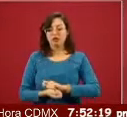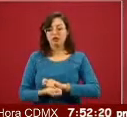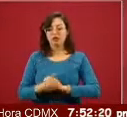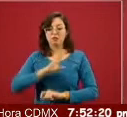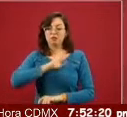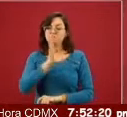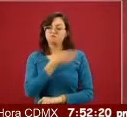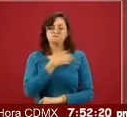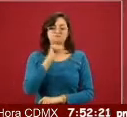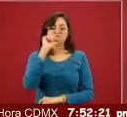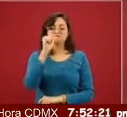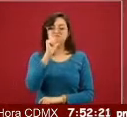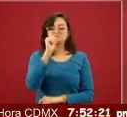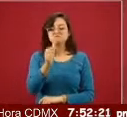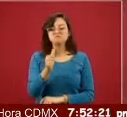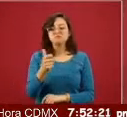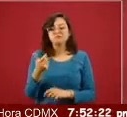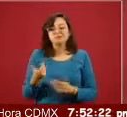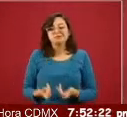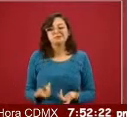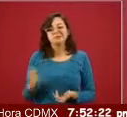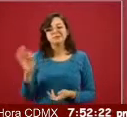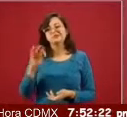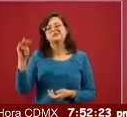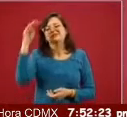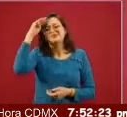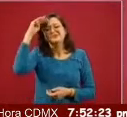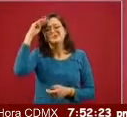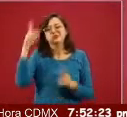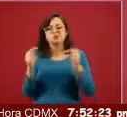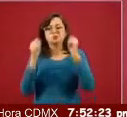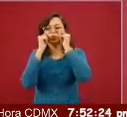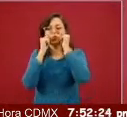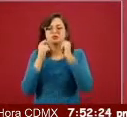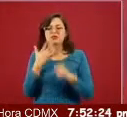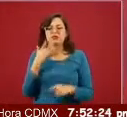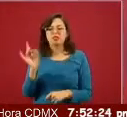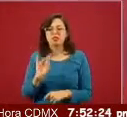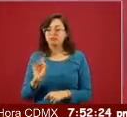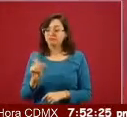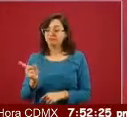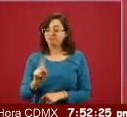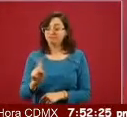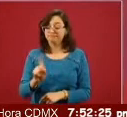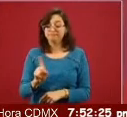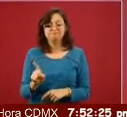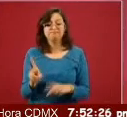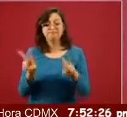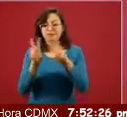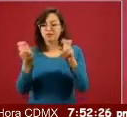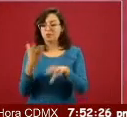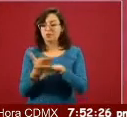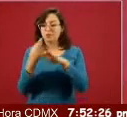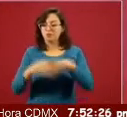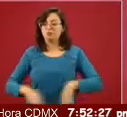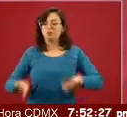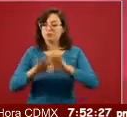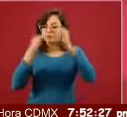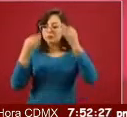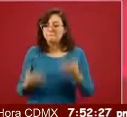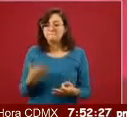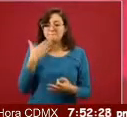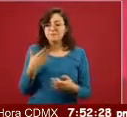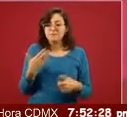al español. Y esto podría parecer una trivialidad, pero no lo es. Es uno de los elementos estándares de las buenas prácticas